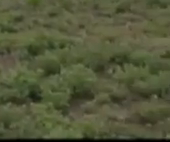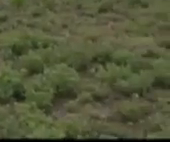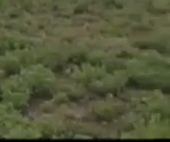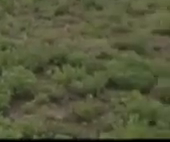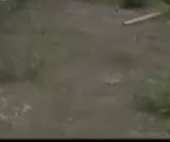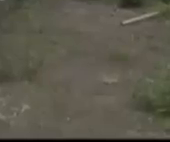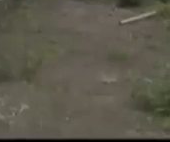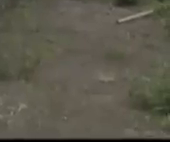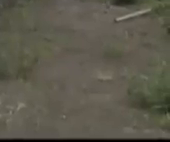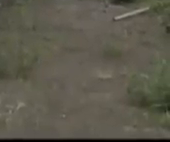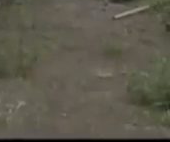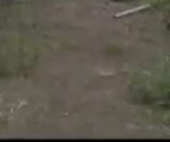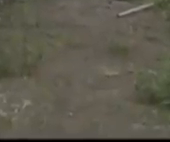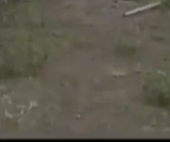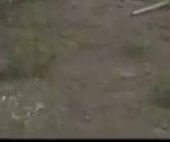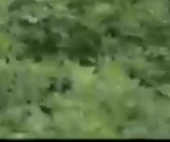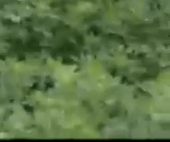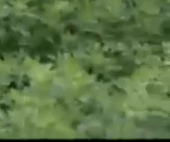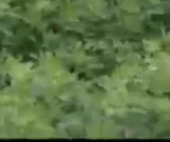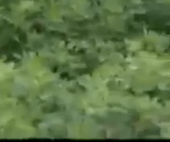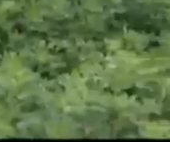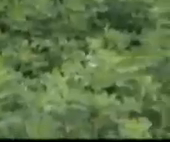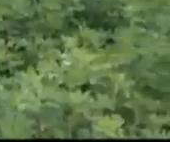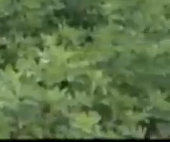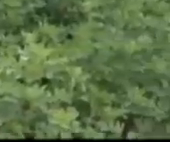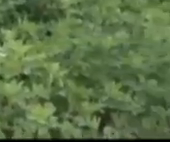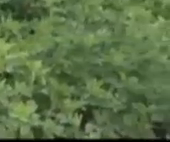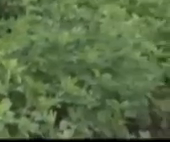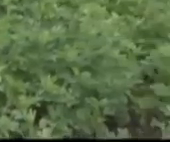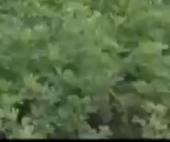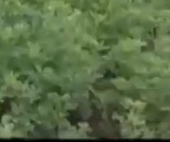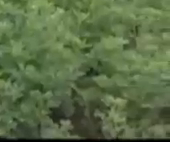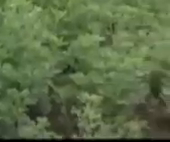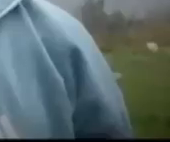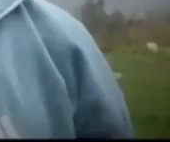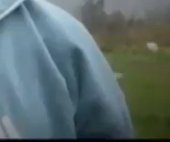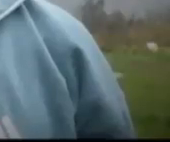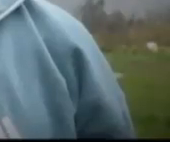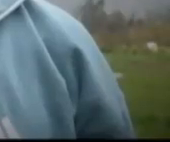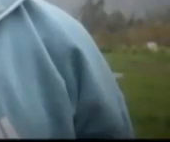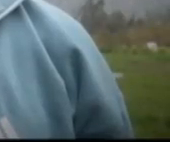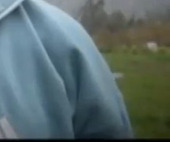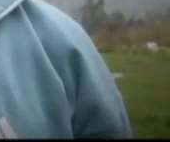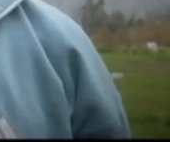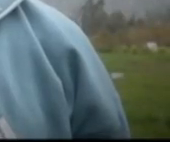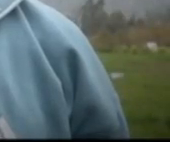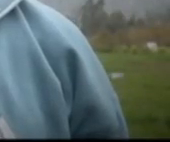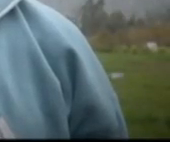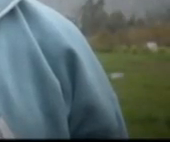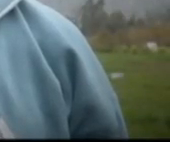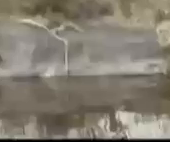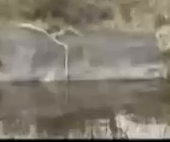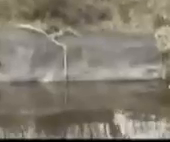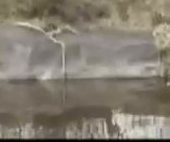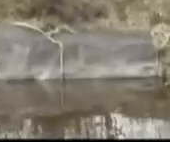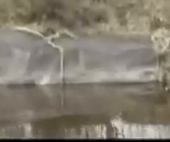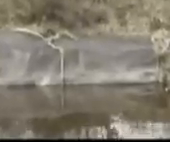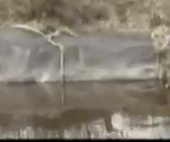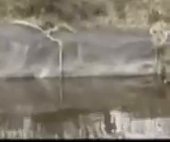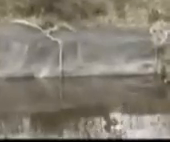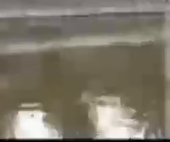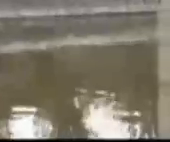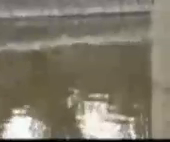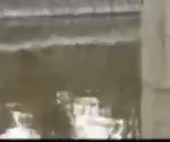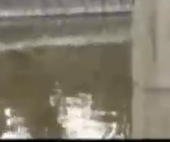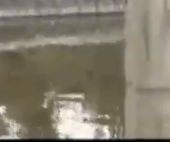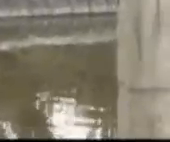El ministerio siempre nos está ayudando a coordinar todas las actividades en toda área. Acá no solamente nos vamos a dedicar a los cuyes, sino